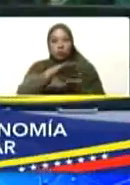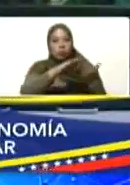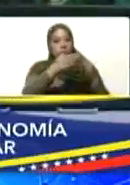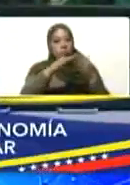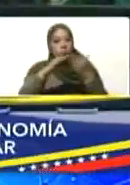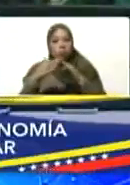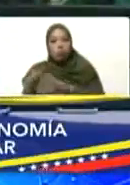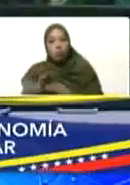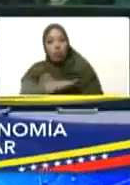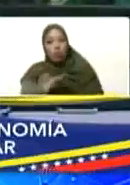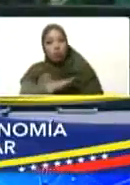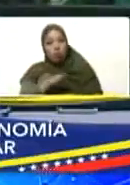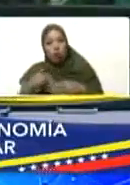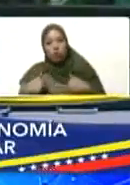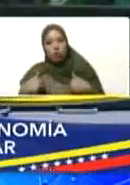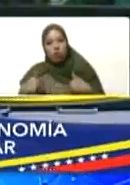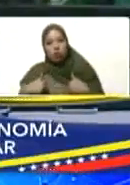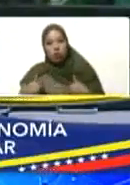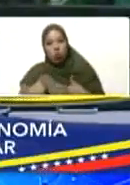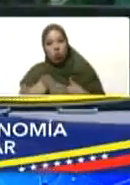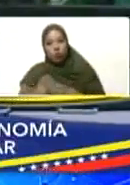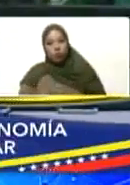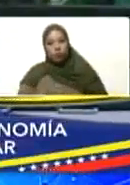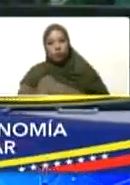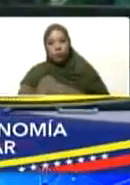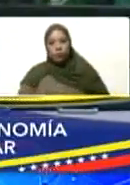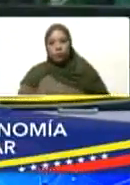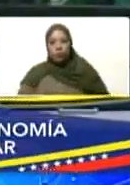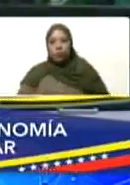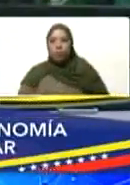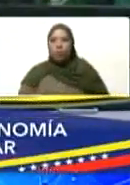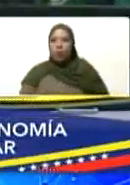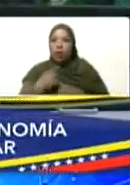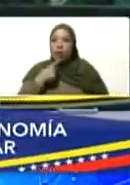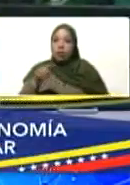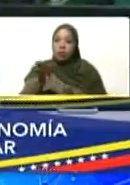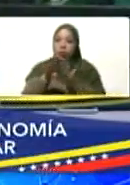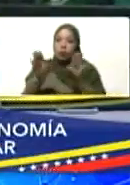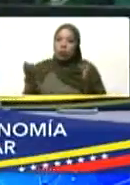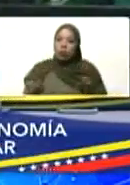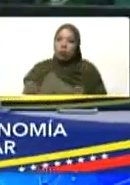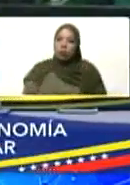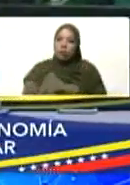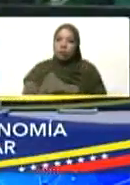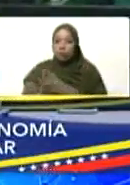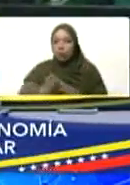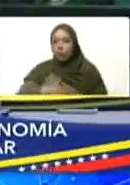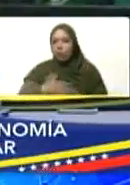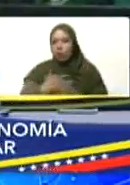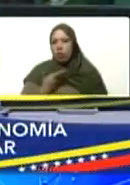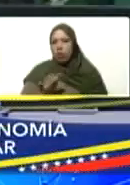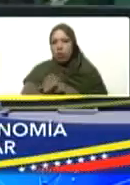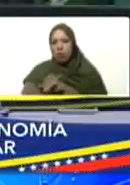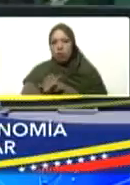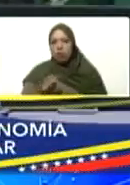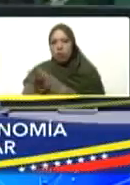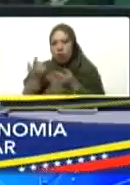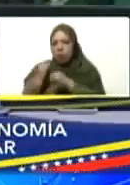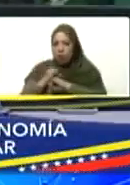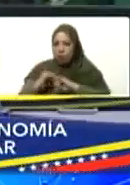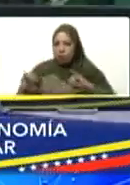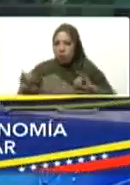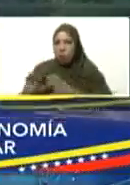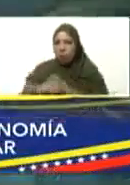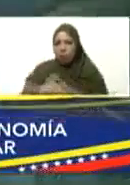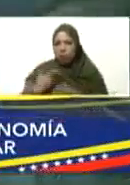esfuerzo propio. Y es cuando le decimos al mundo, sí se puede ser independiente,